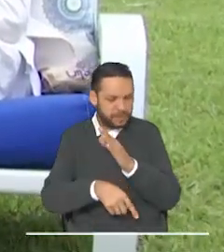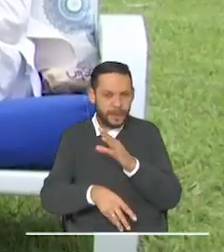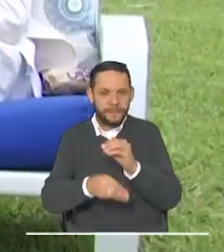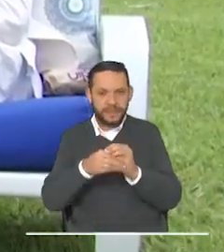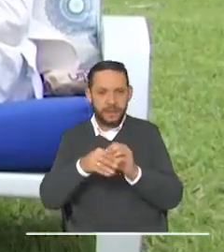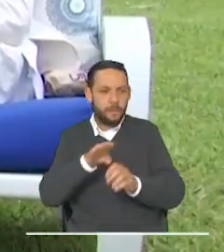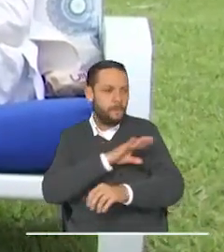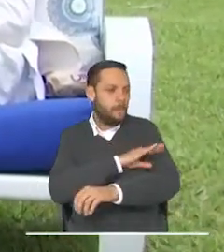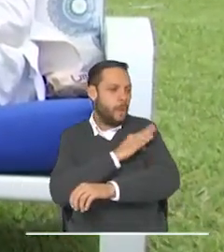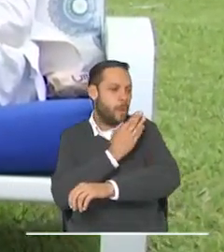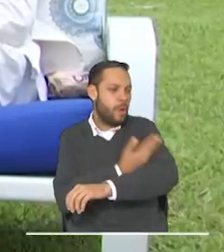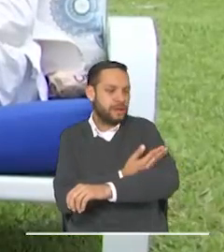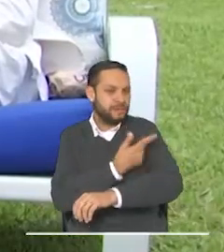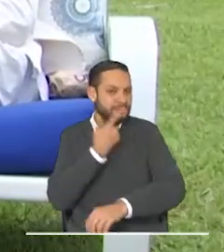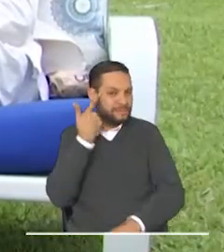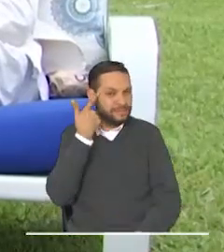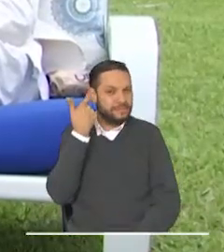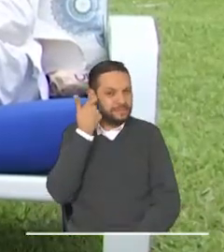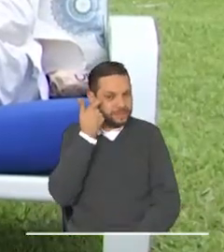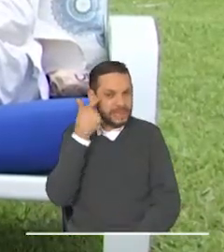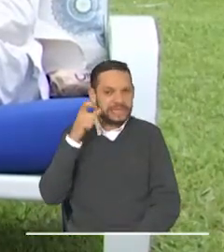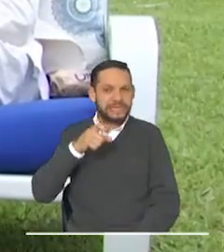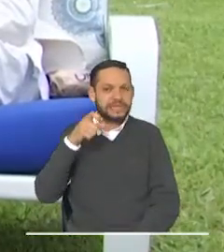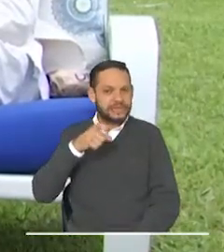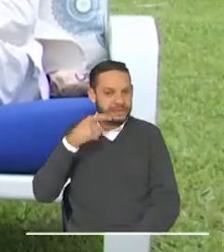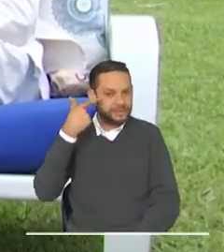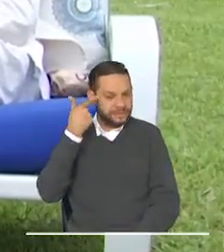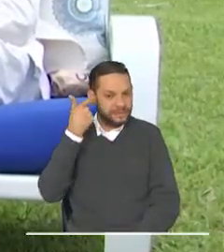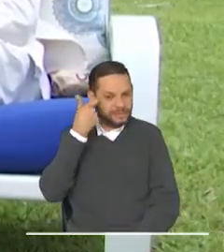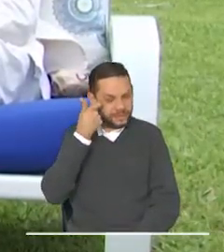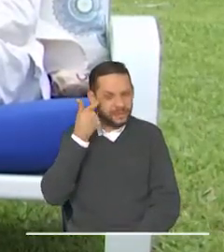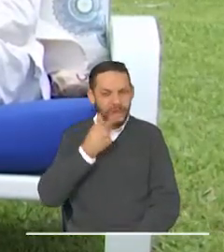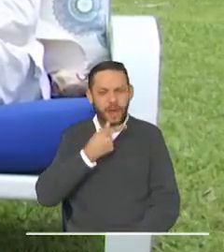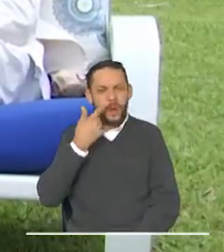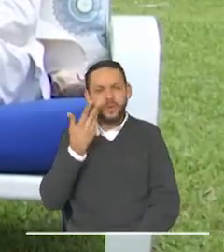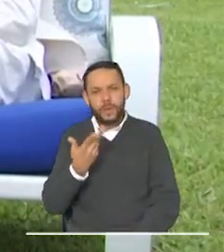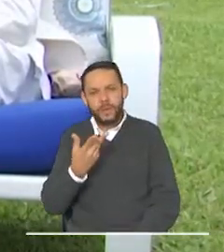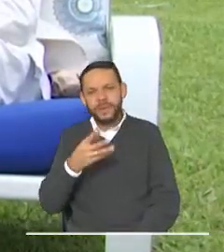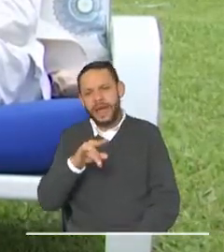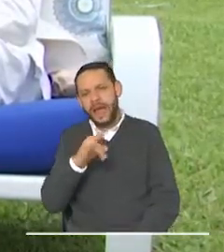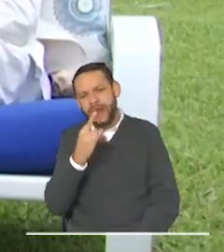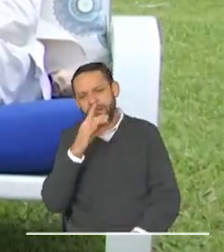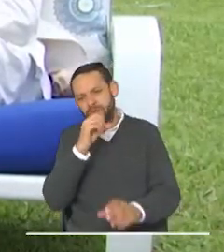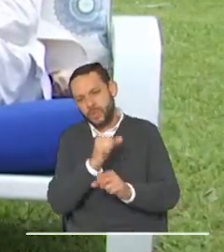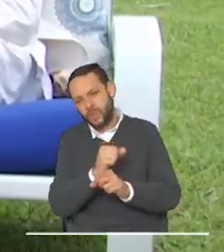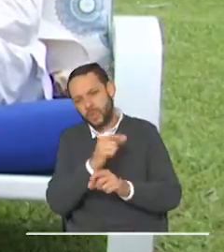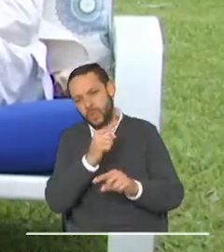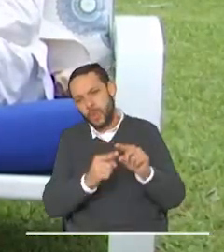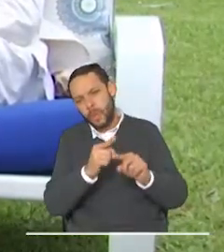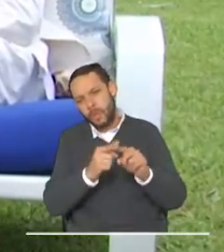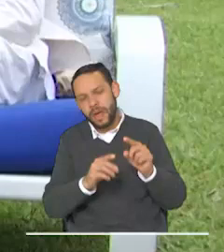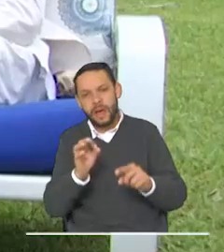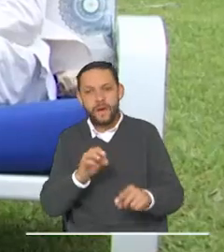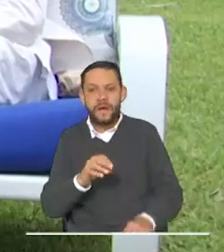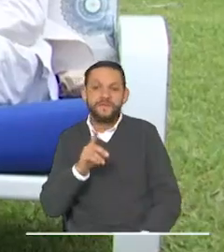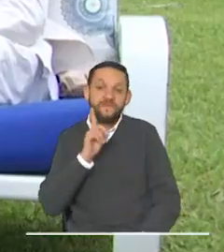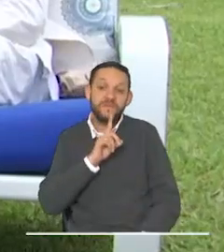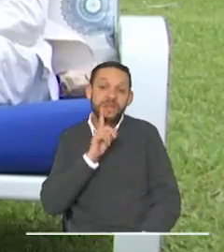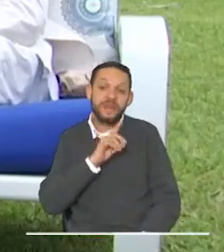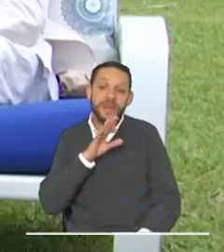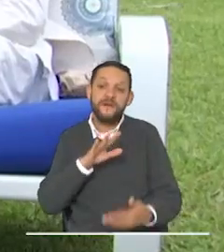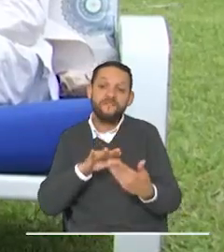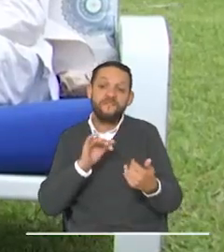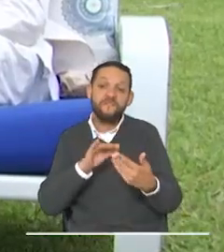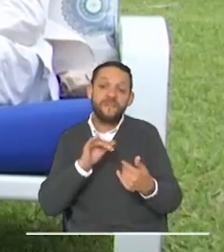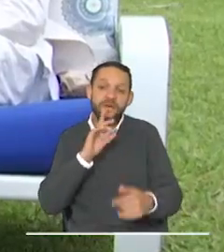de retarse Yo siempre he dicho que es importante retarnos hacia la luz hacia la oscuridad nos retamos fácilmente decir una mentira es muy fácil decir una verdad